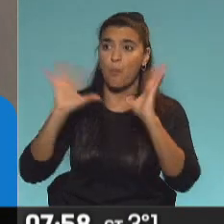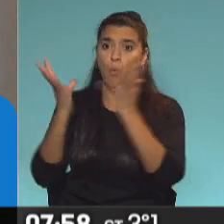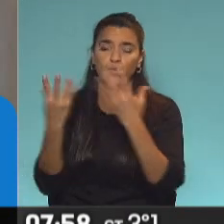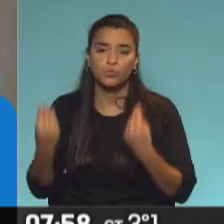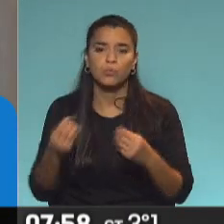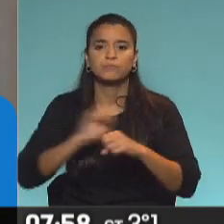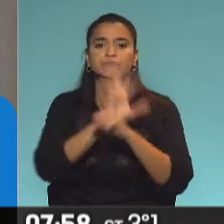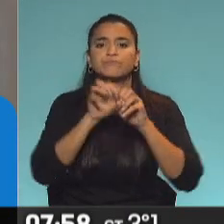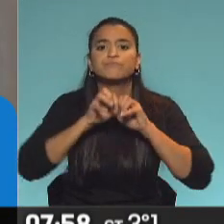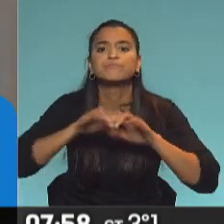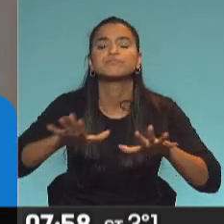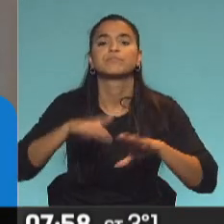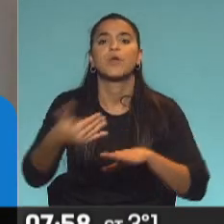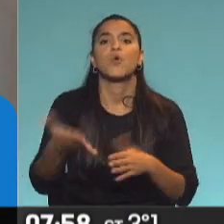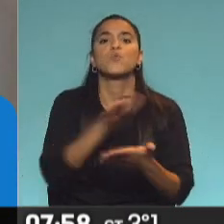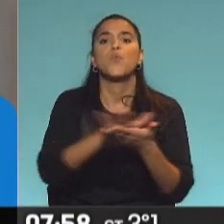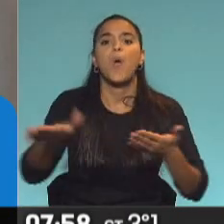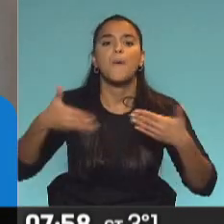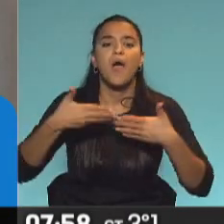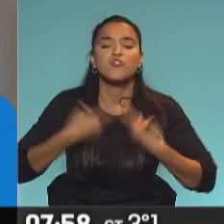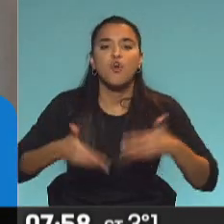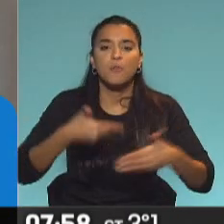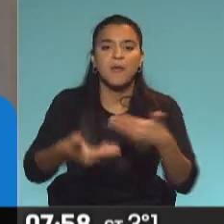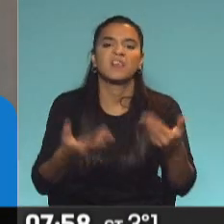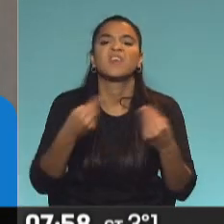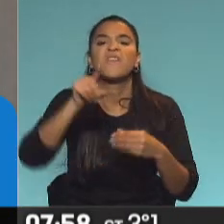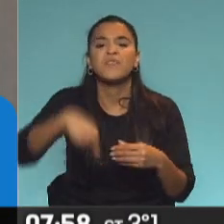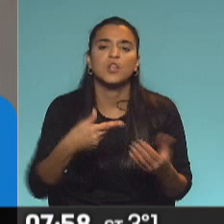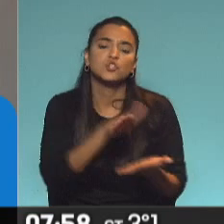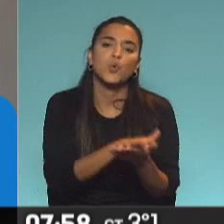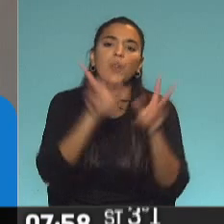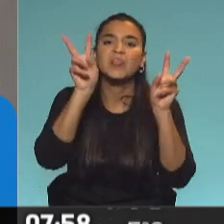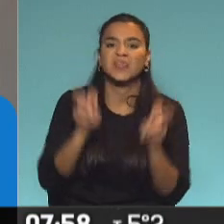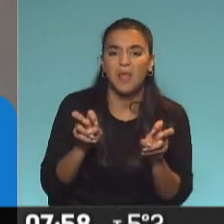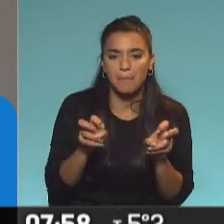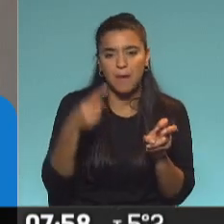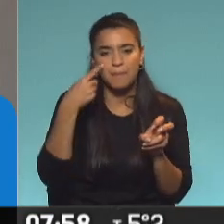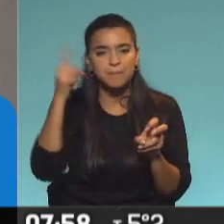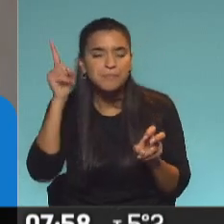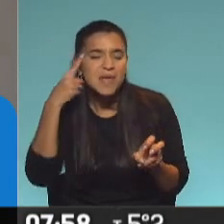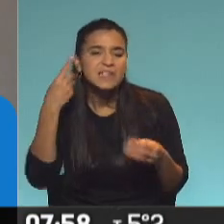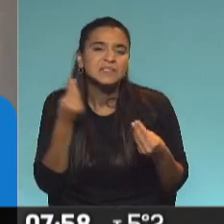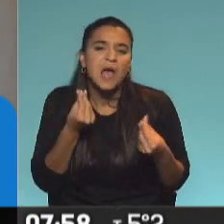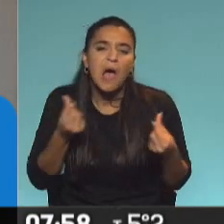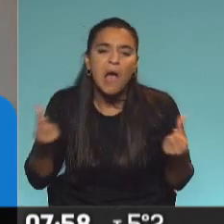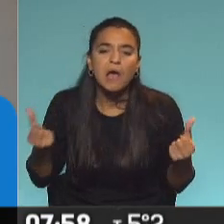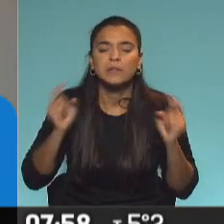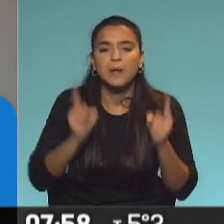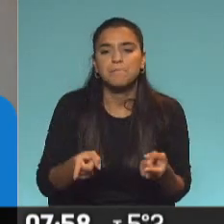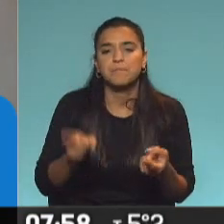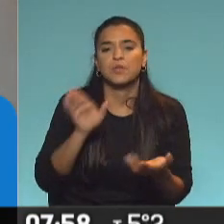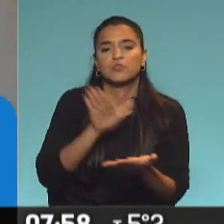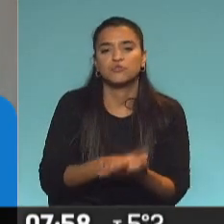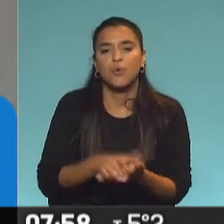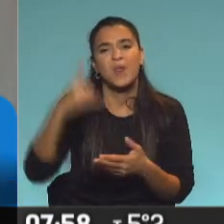la pospandemia, la nueva normalidad. ¿Qué es lo que se viene, doctor, en materia de percepción espiritual, también desde el punto de